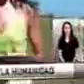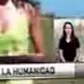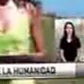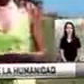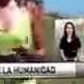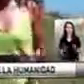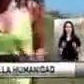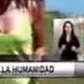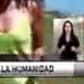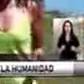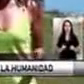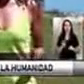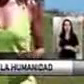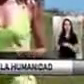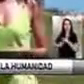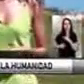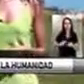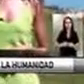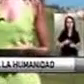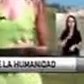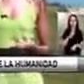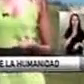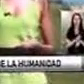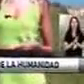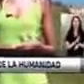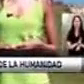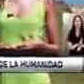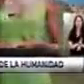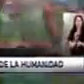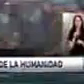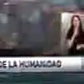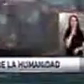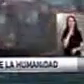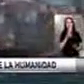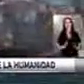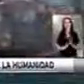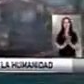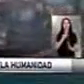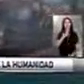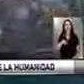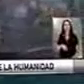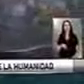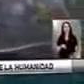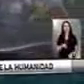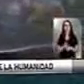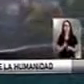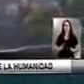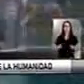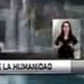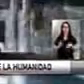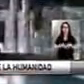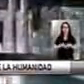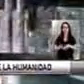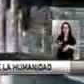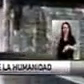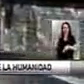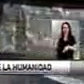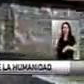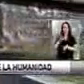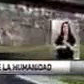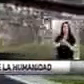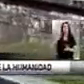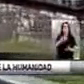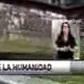Hablaremos de la historia de Puerto Rico, por eso llegamos al viejo San Juan. En este lugar hay construcciones que datan del siglo XVI, son verdaderas